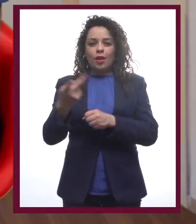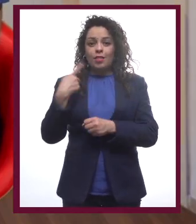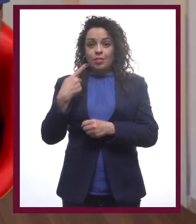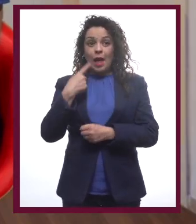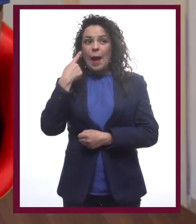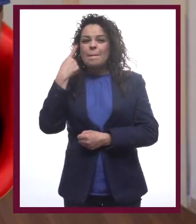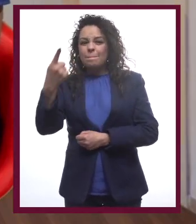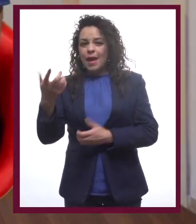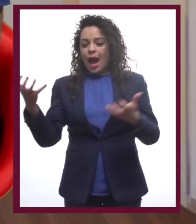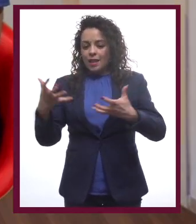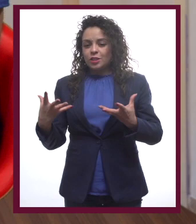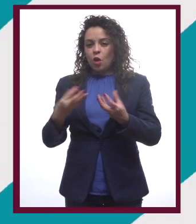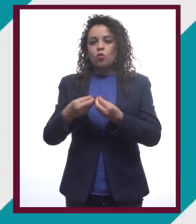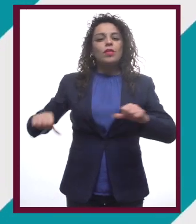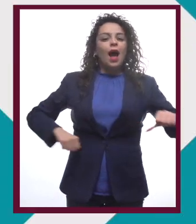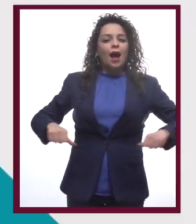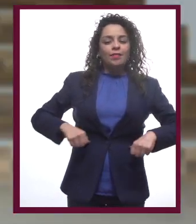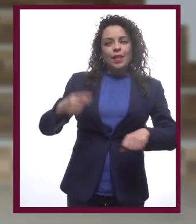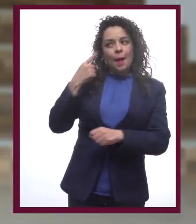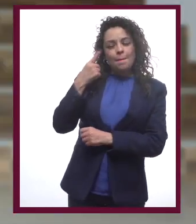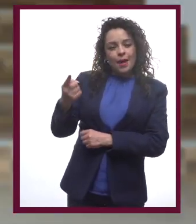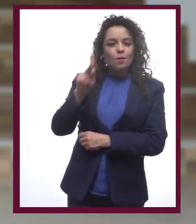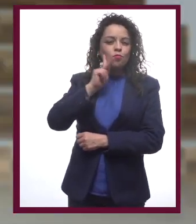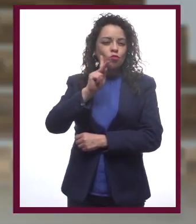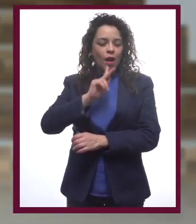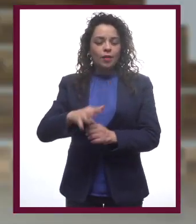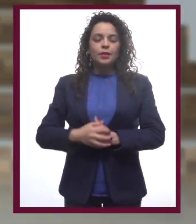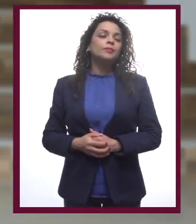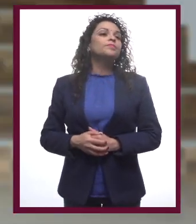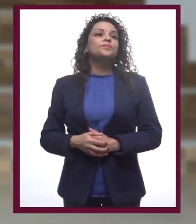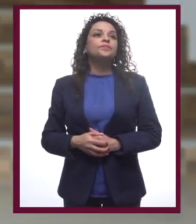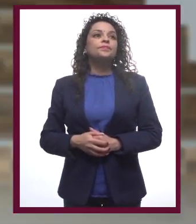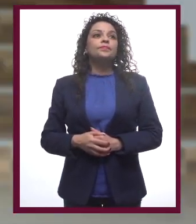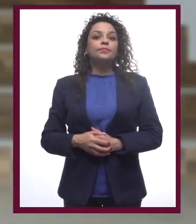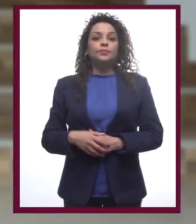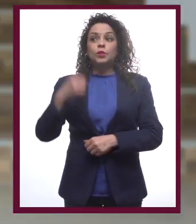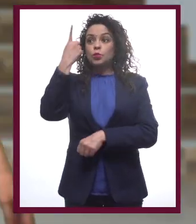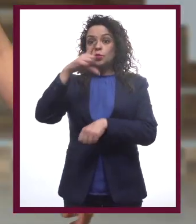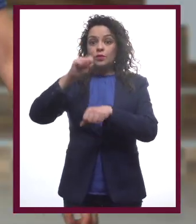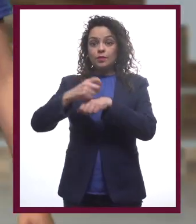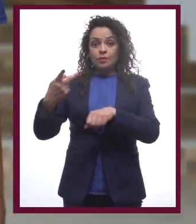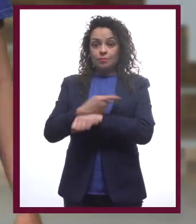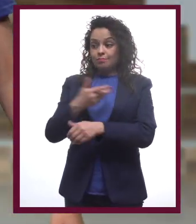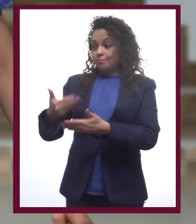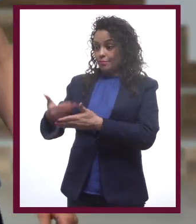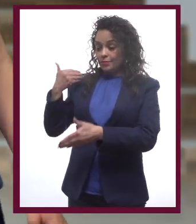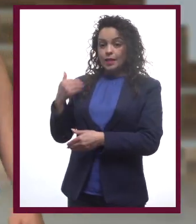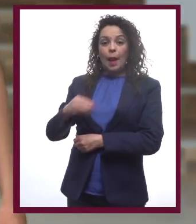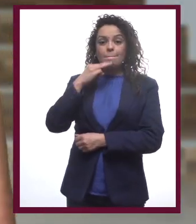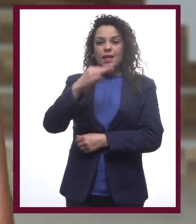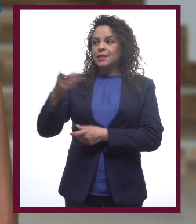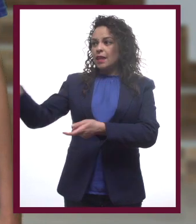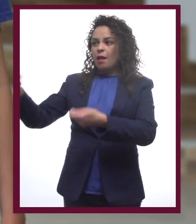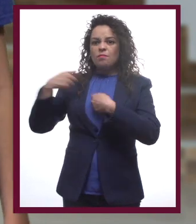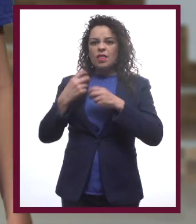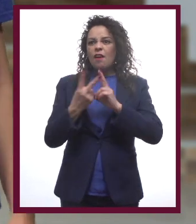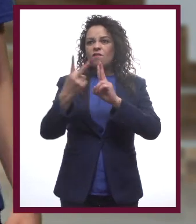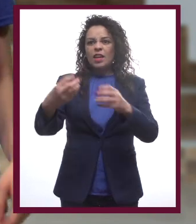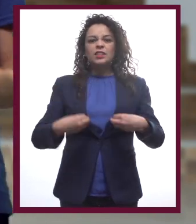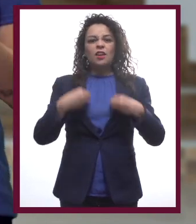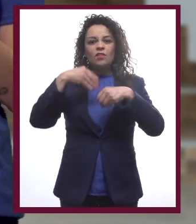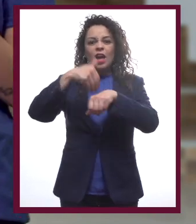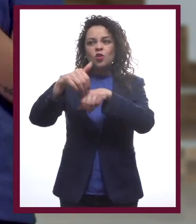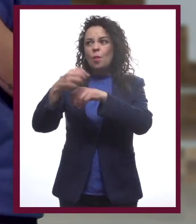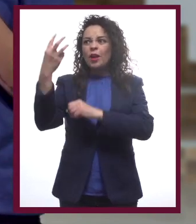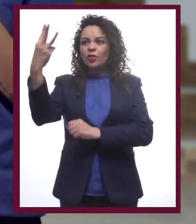un ejercicio juntos. Esto que tengo aquí es un mensaje que reenvió la semana pasada el vecino del 3. Vamos